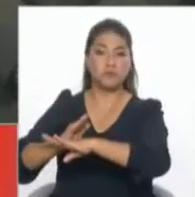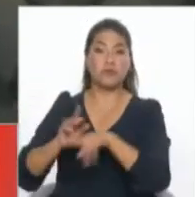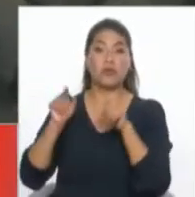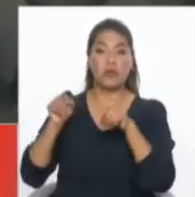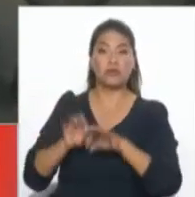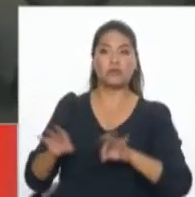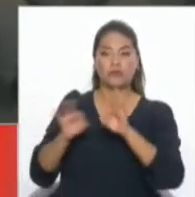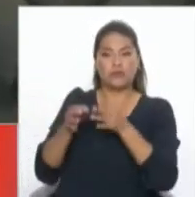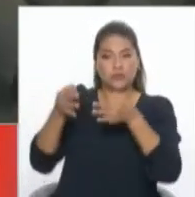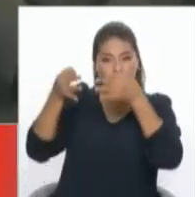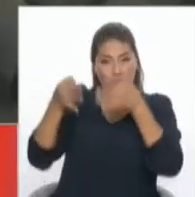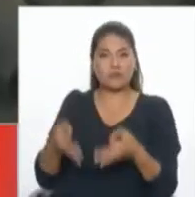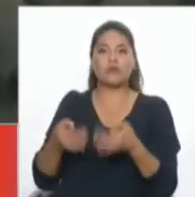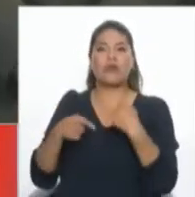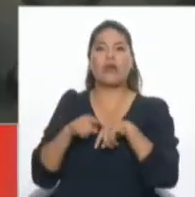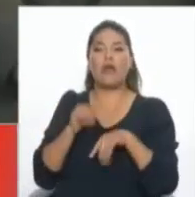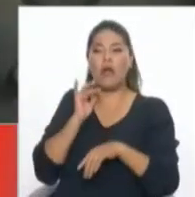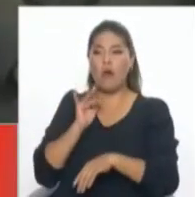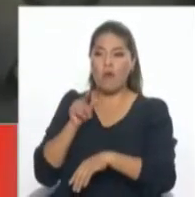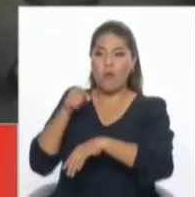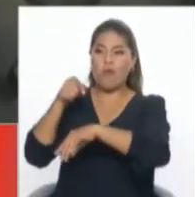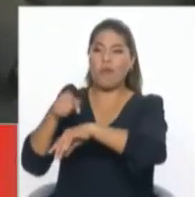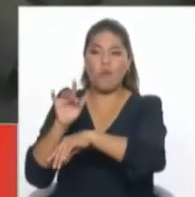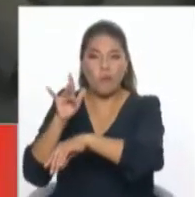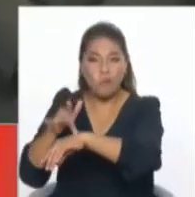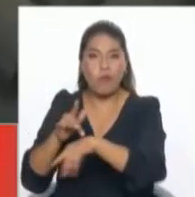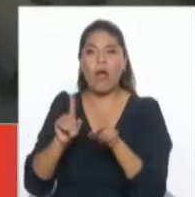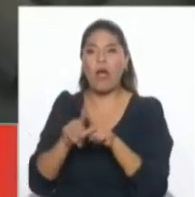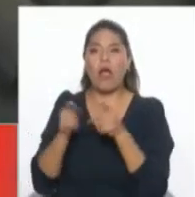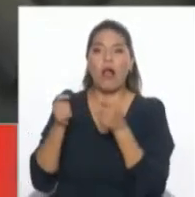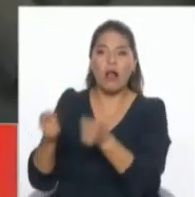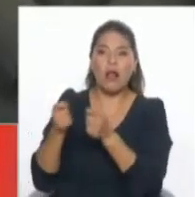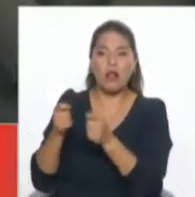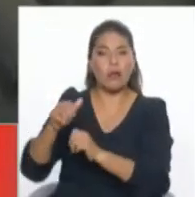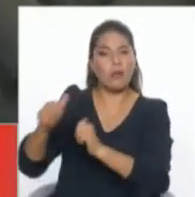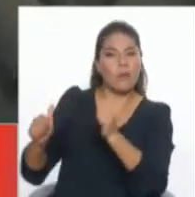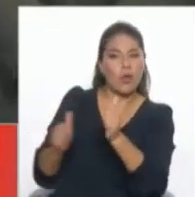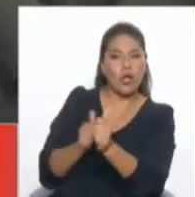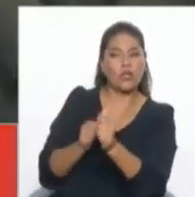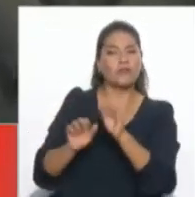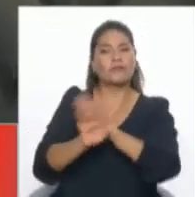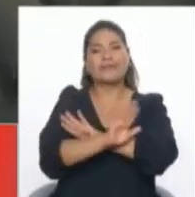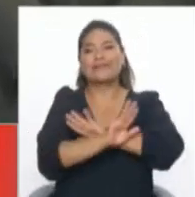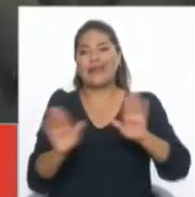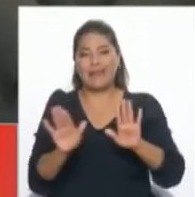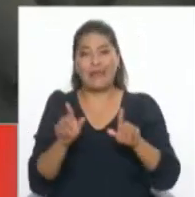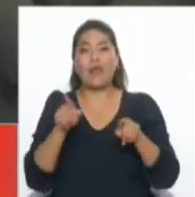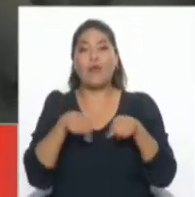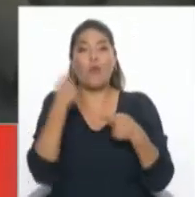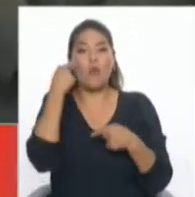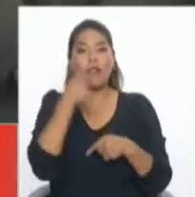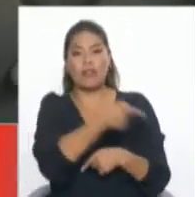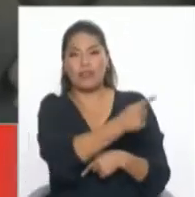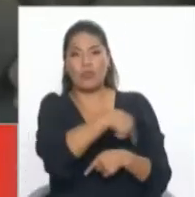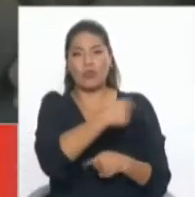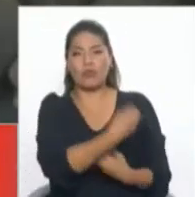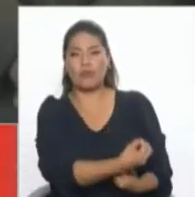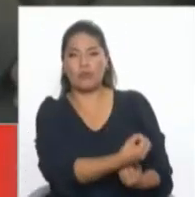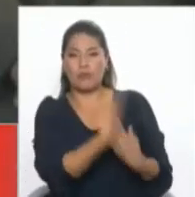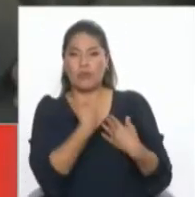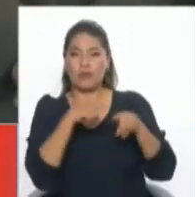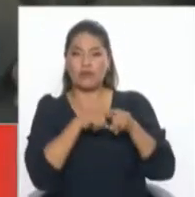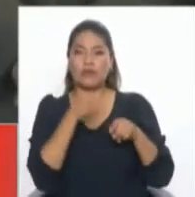debe ser sin injerencias ni presión política, como se pretende indicar